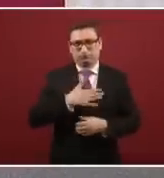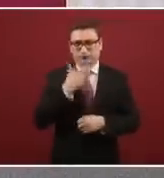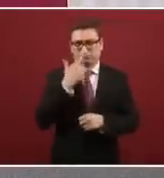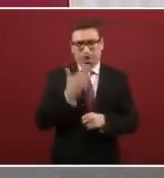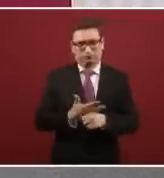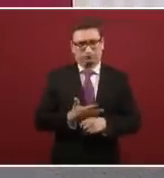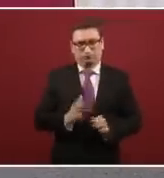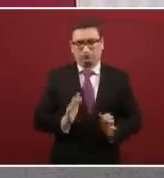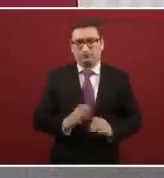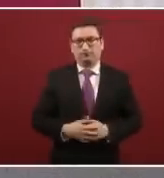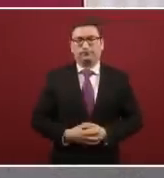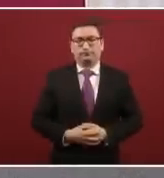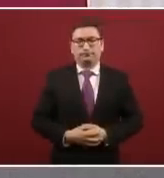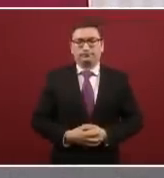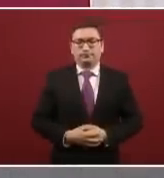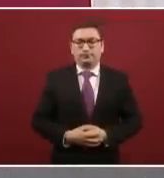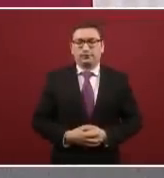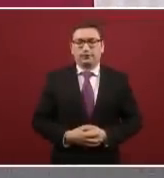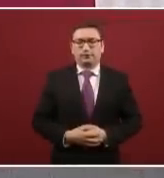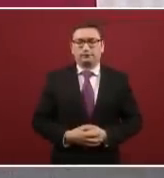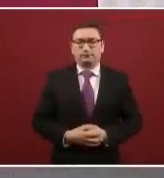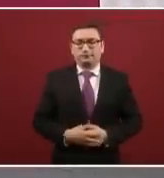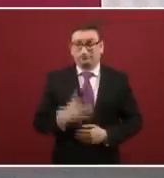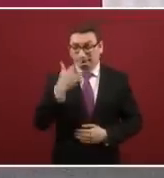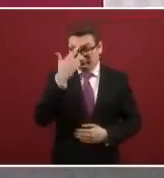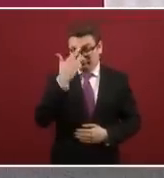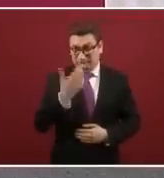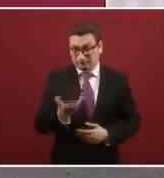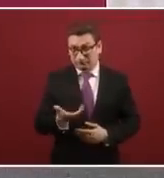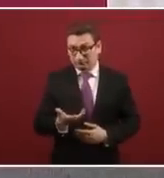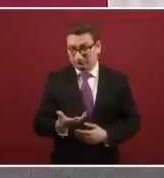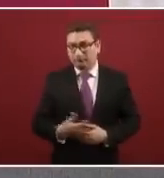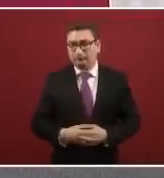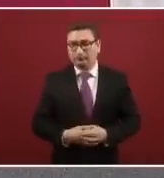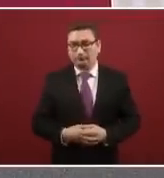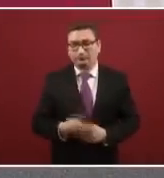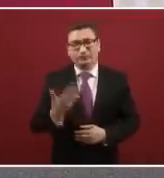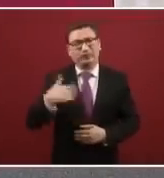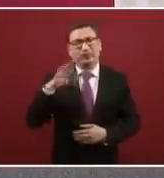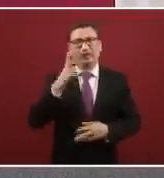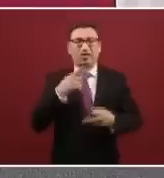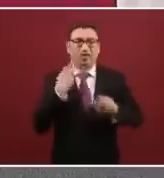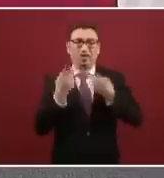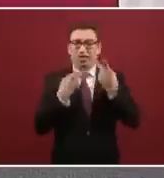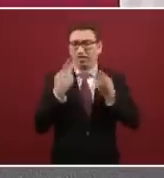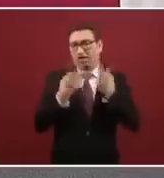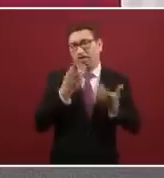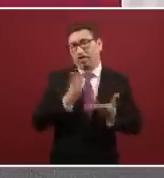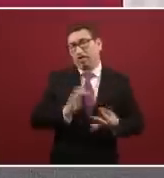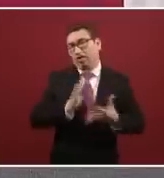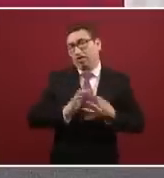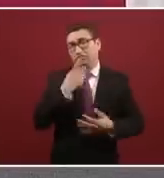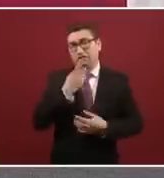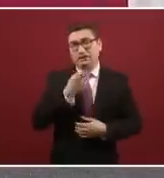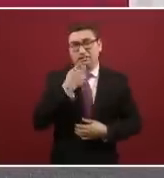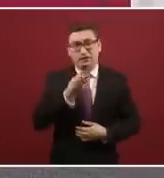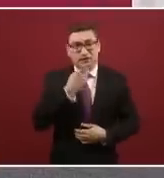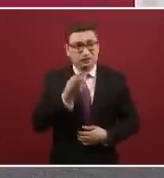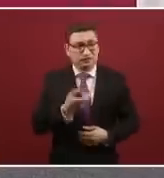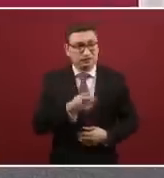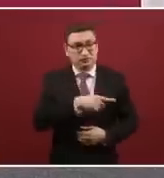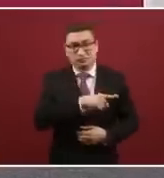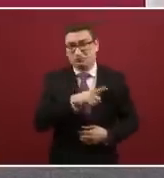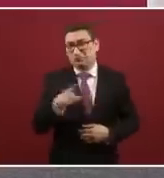responsabilidad. ¿Se acuerdan todo el escándalo de que se iba a quedar sin